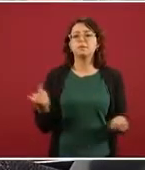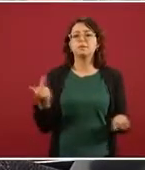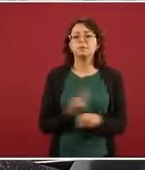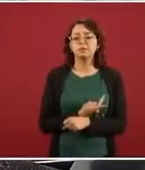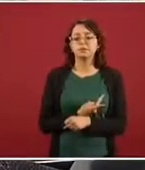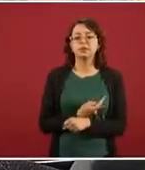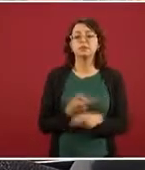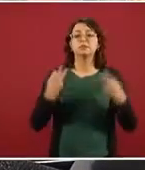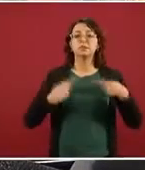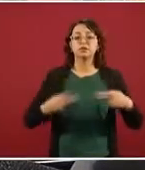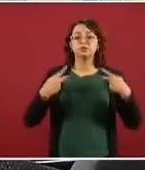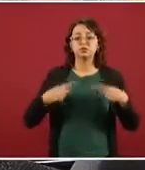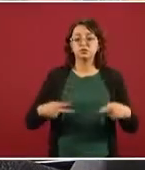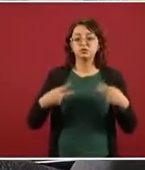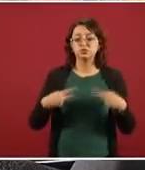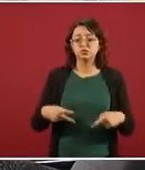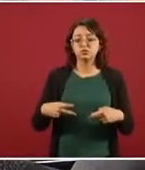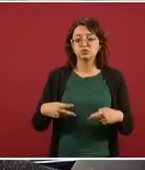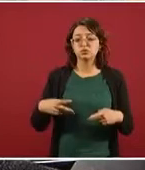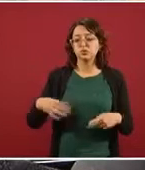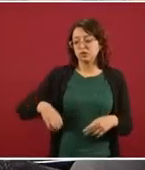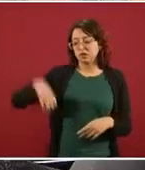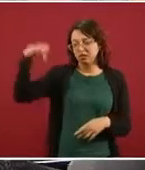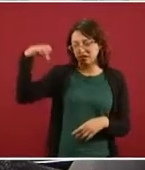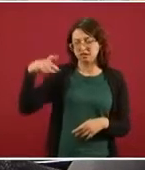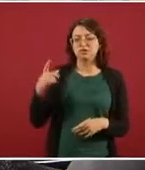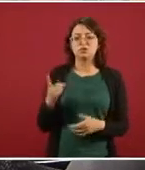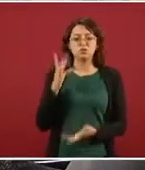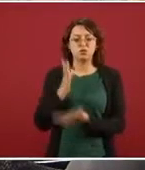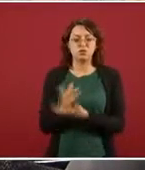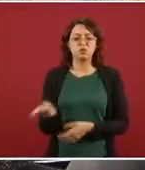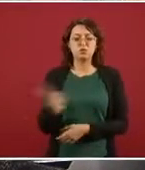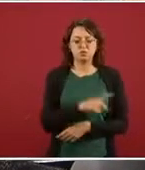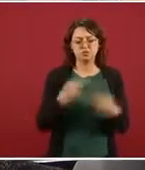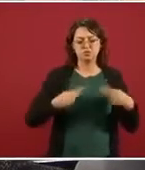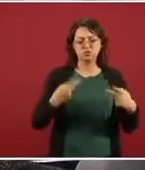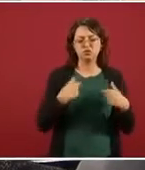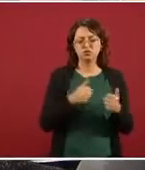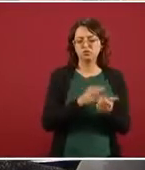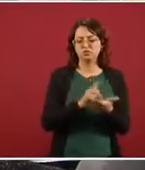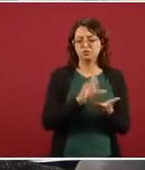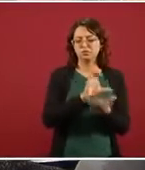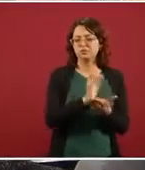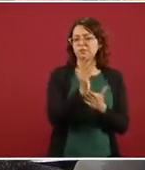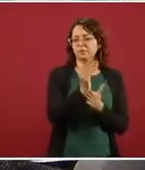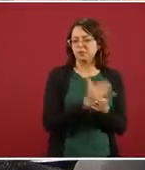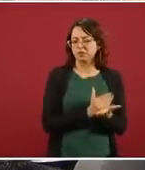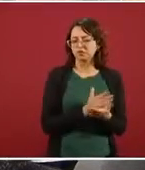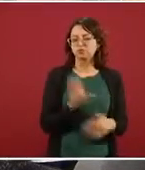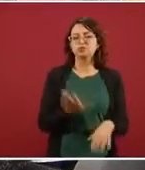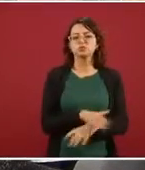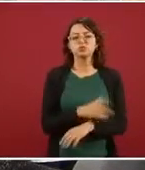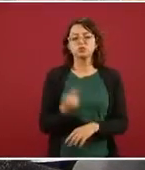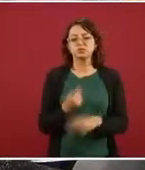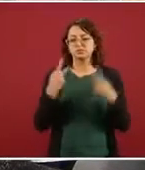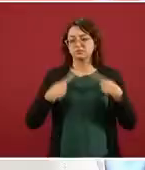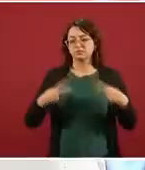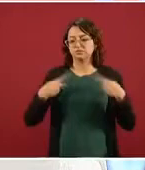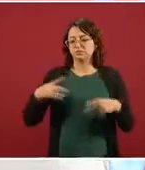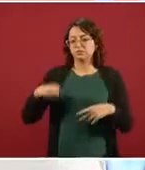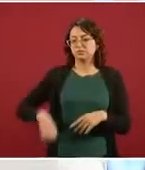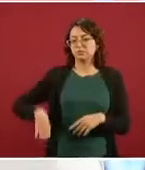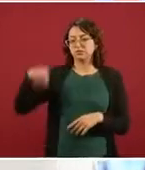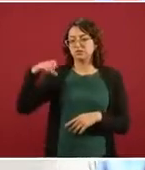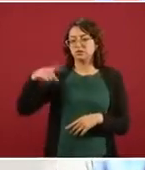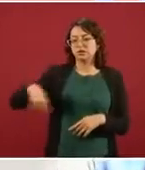en los adultos mayores que no en las personas con discapacidad, también, pero muy poco. ¿Por qué? Porque los adultos mayores no